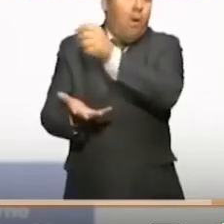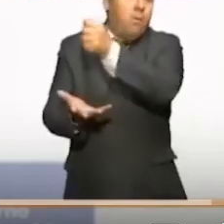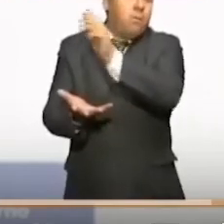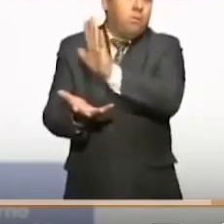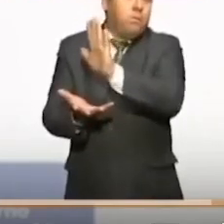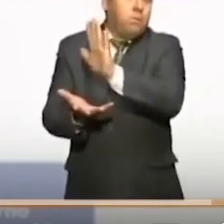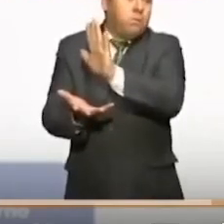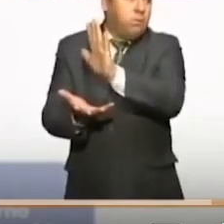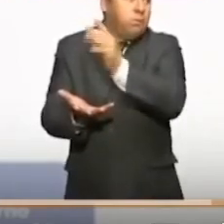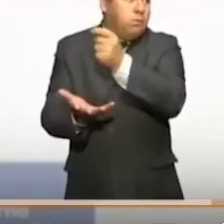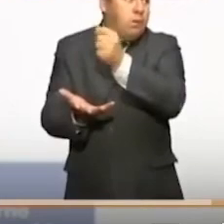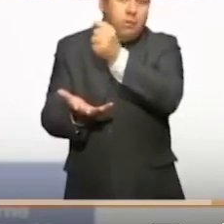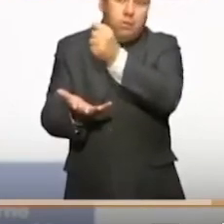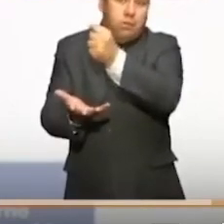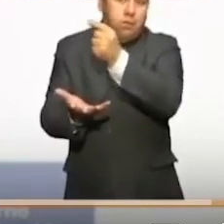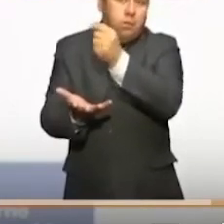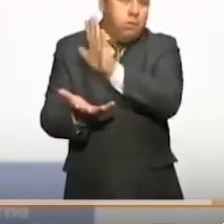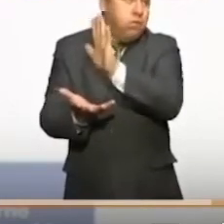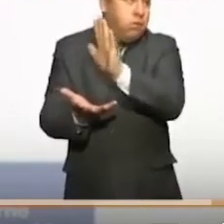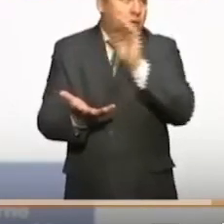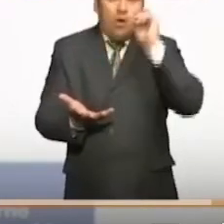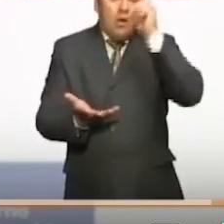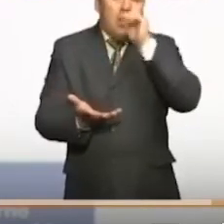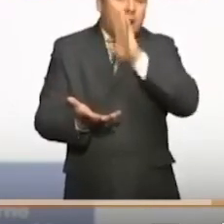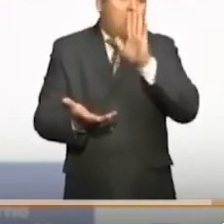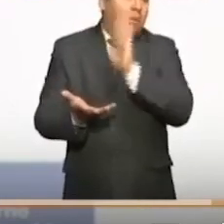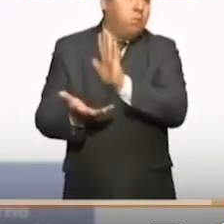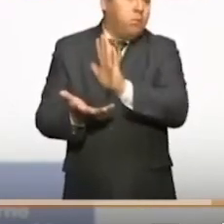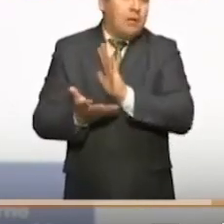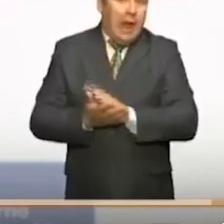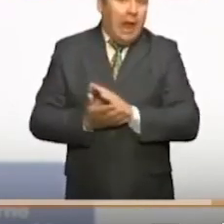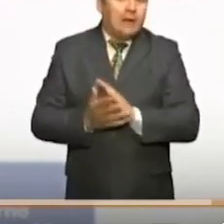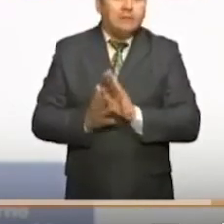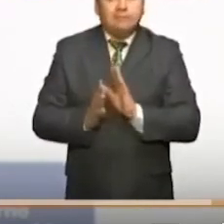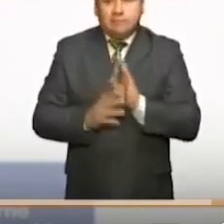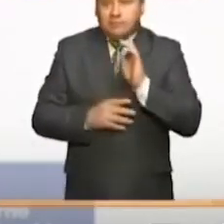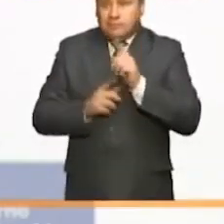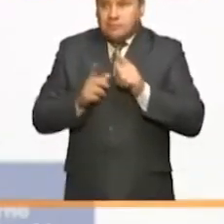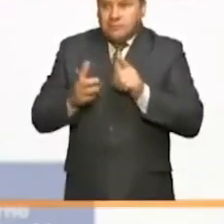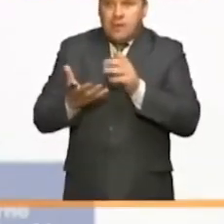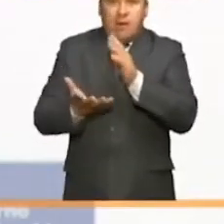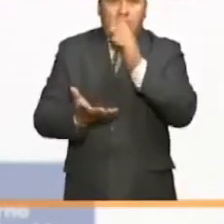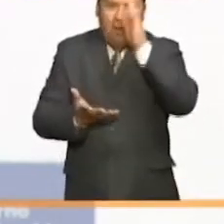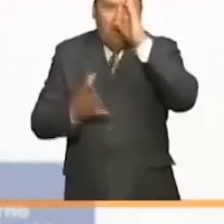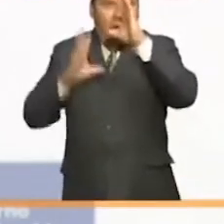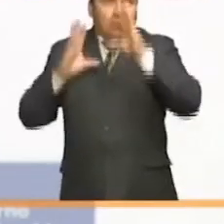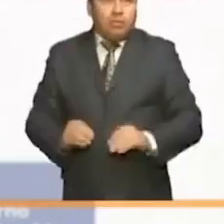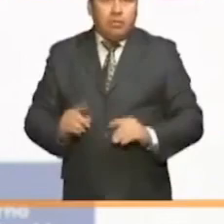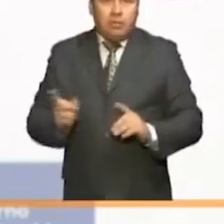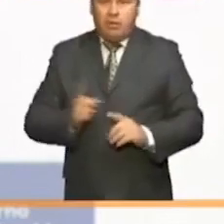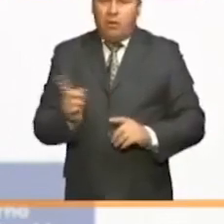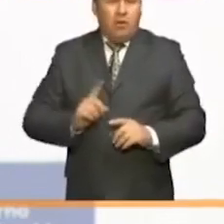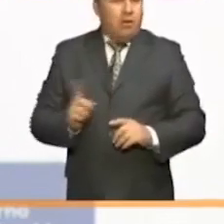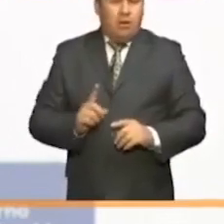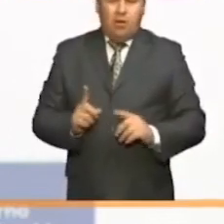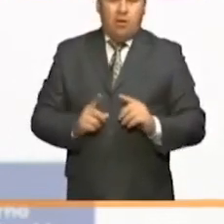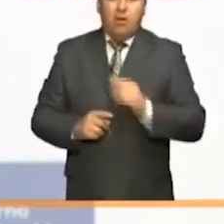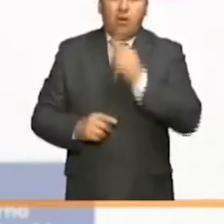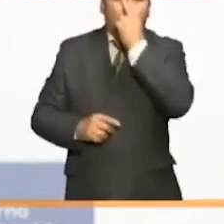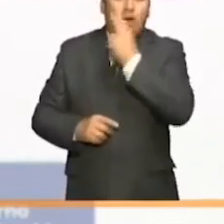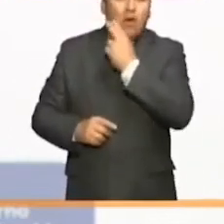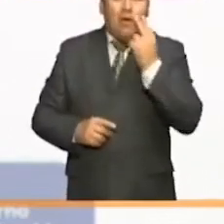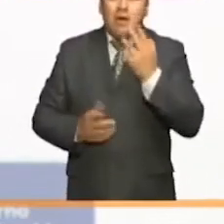sacar un recurso de la estrategia diseñada por el presidente por el gobierno nacional es básicamente sin desfinanciar es para poder cumplir ese ese